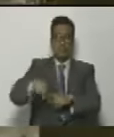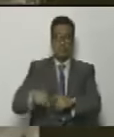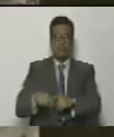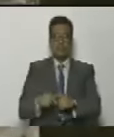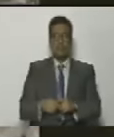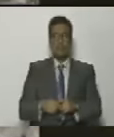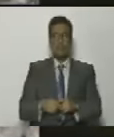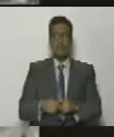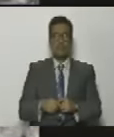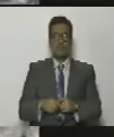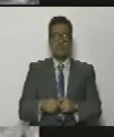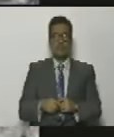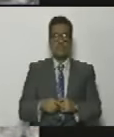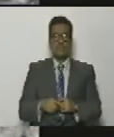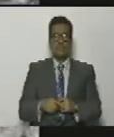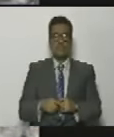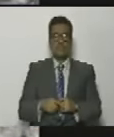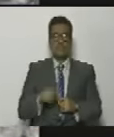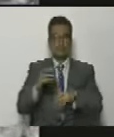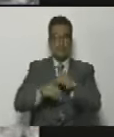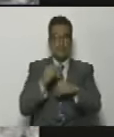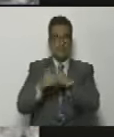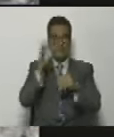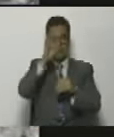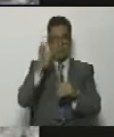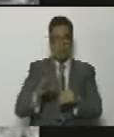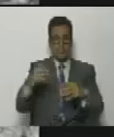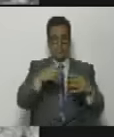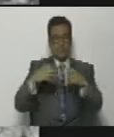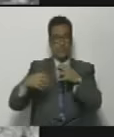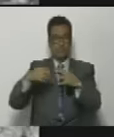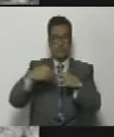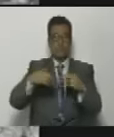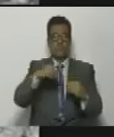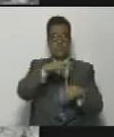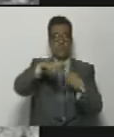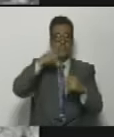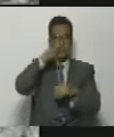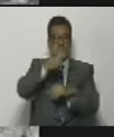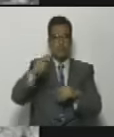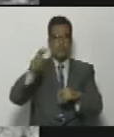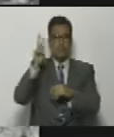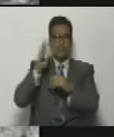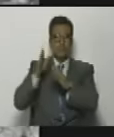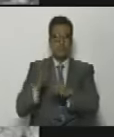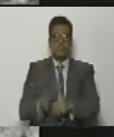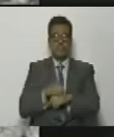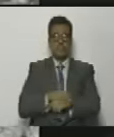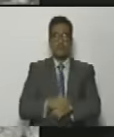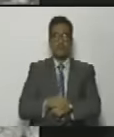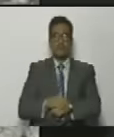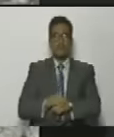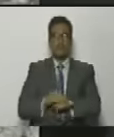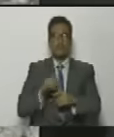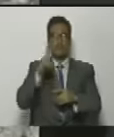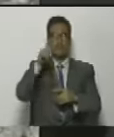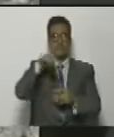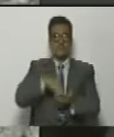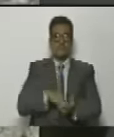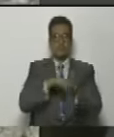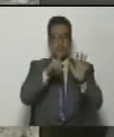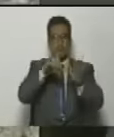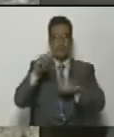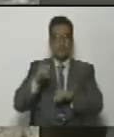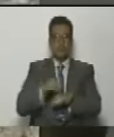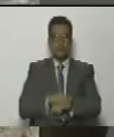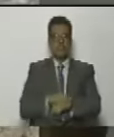dictadura en, como fue la figura de la lucha y la revolución para el pueblo venezolano durante la década de los